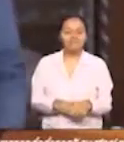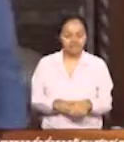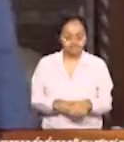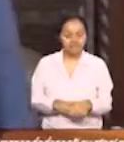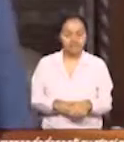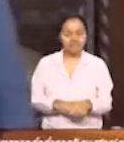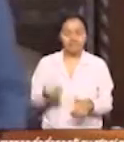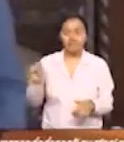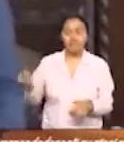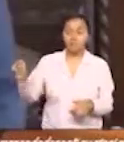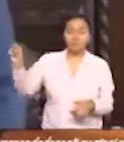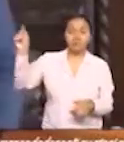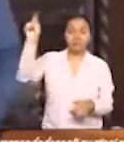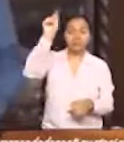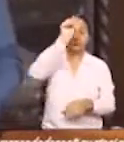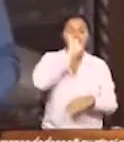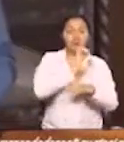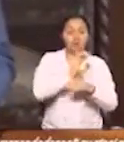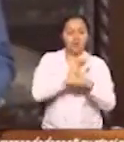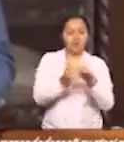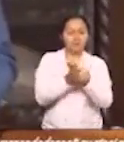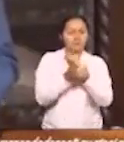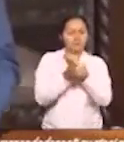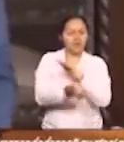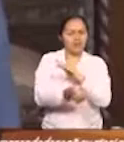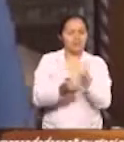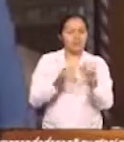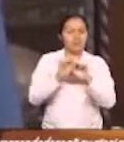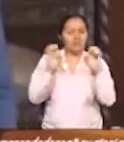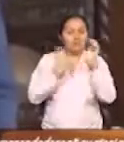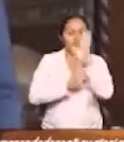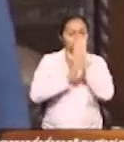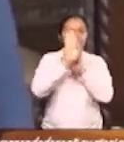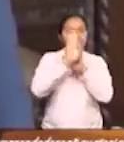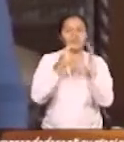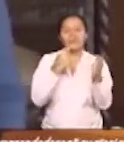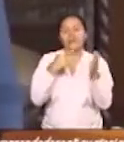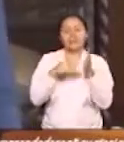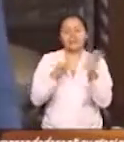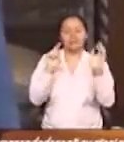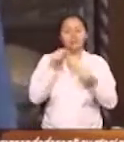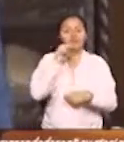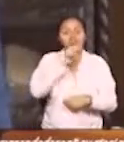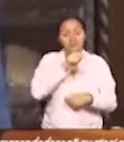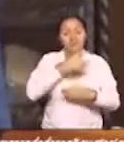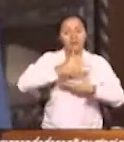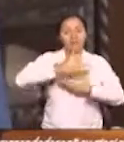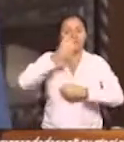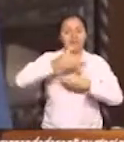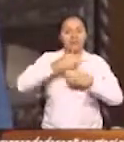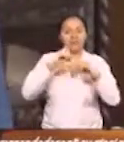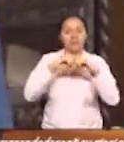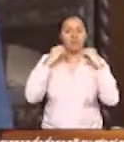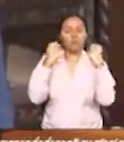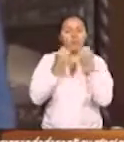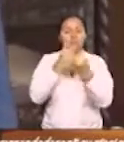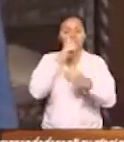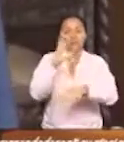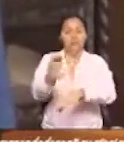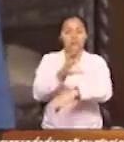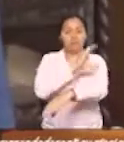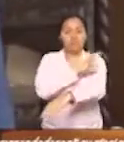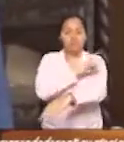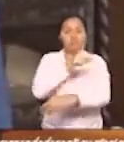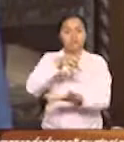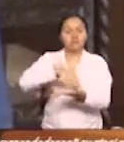En todos los rincones del país encontramos gente talentosa y emprendedora, como por ejemplo los integrantes de la Federación de Organizaciones Campesinas